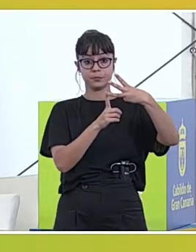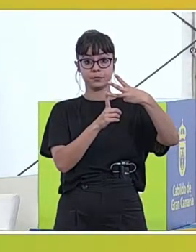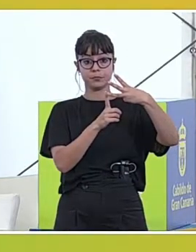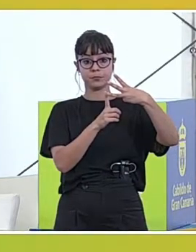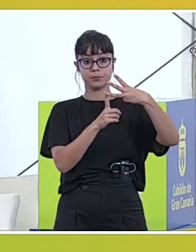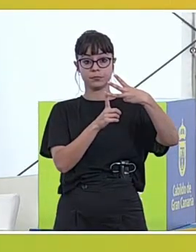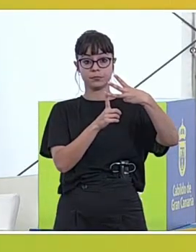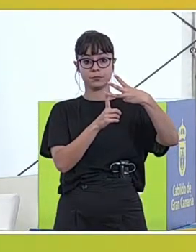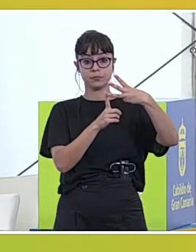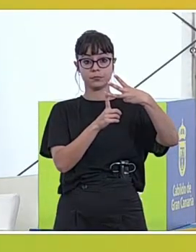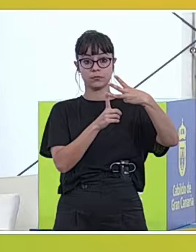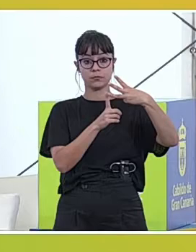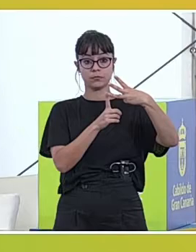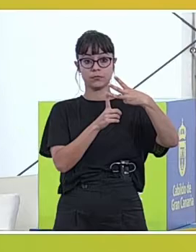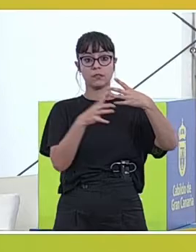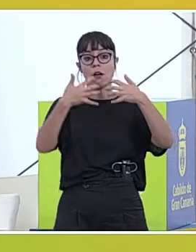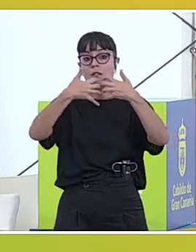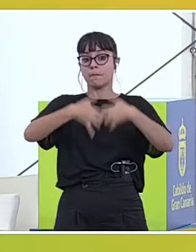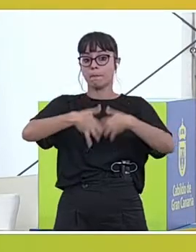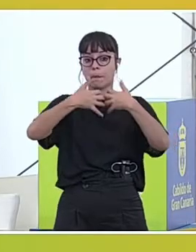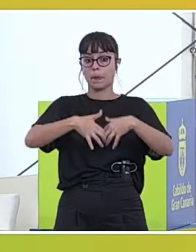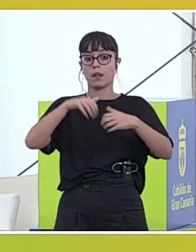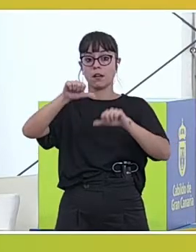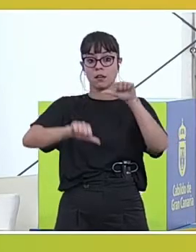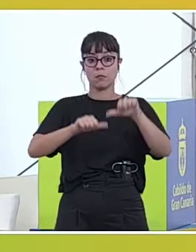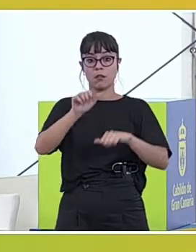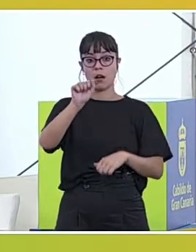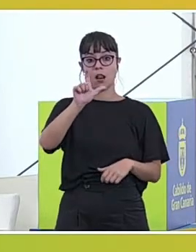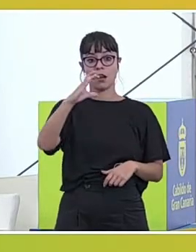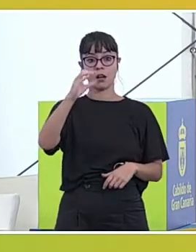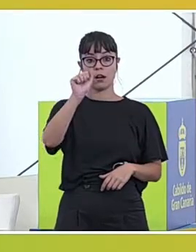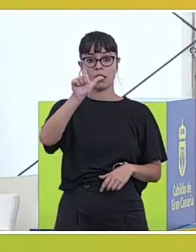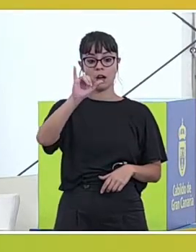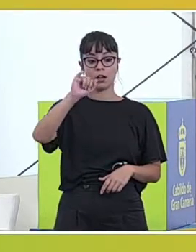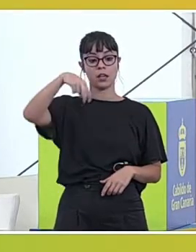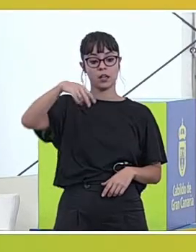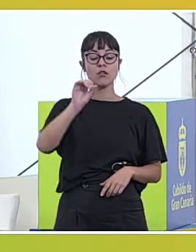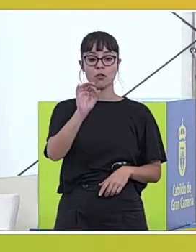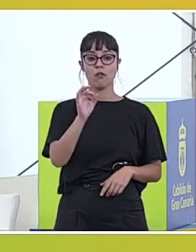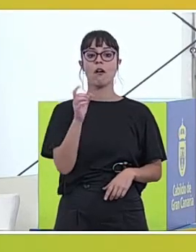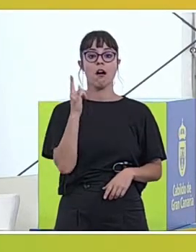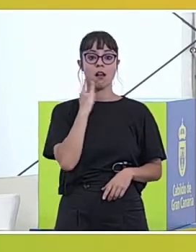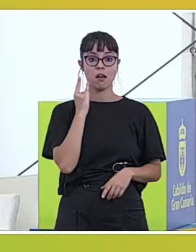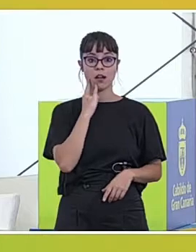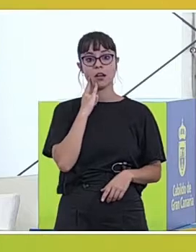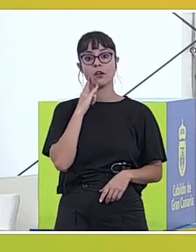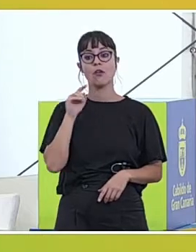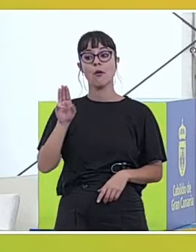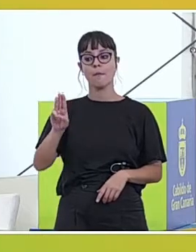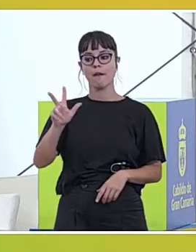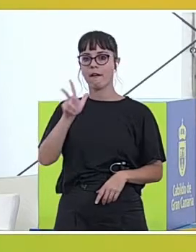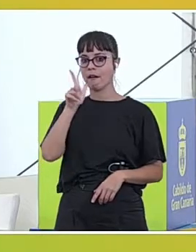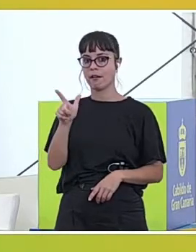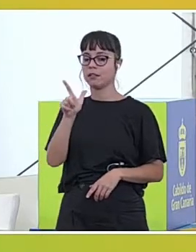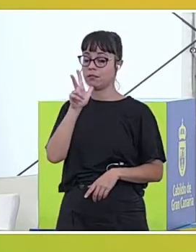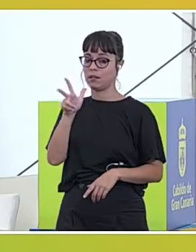la adición de un reactivo alcalino, aumentar el pH de esa salmuera y luego esa salmuera sería capaz de absorber